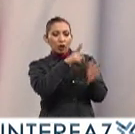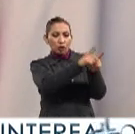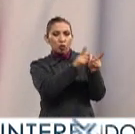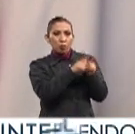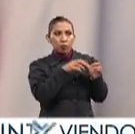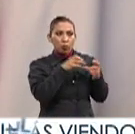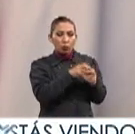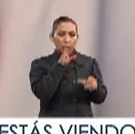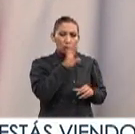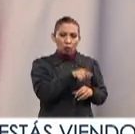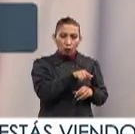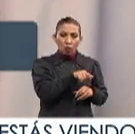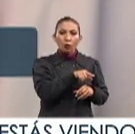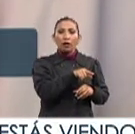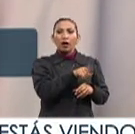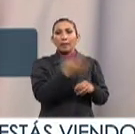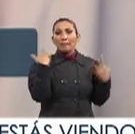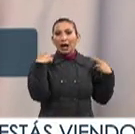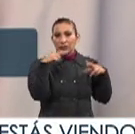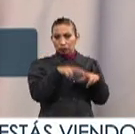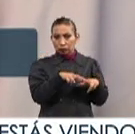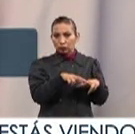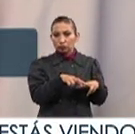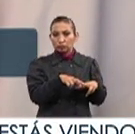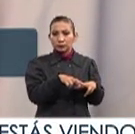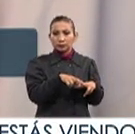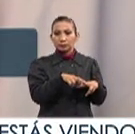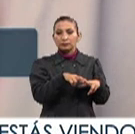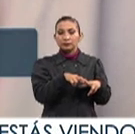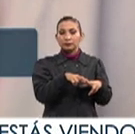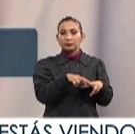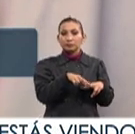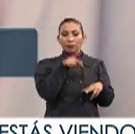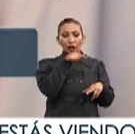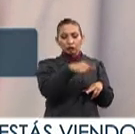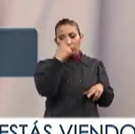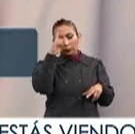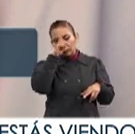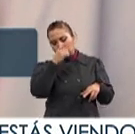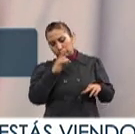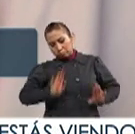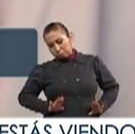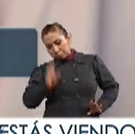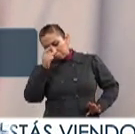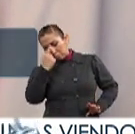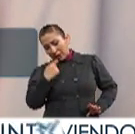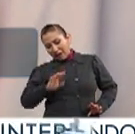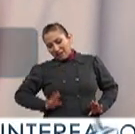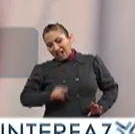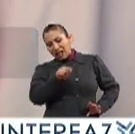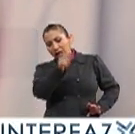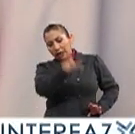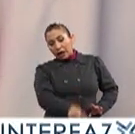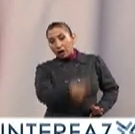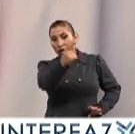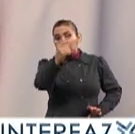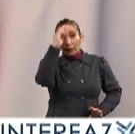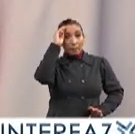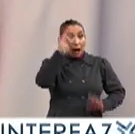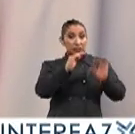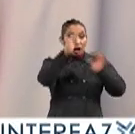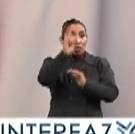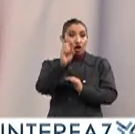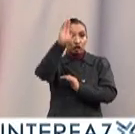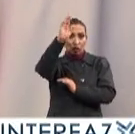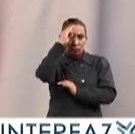grupo de maestros cuyos perfiles se caracterizan por tener un nivel de maestría